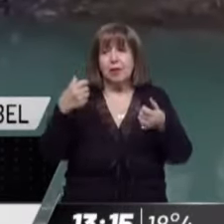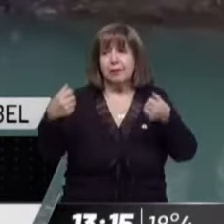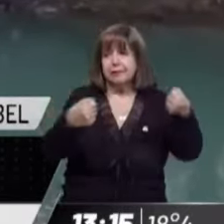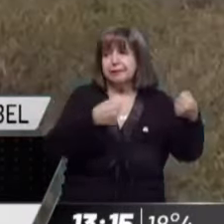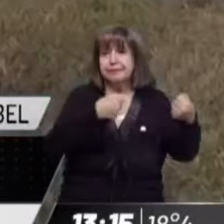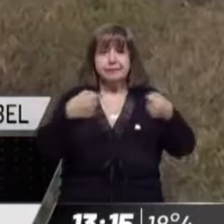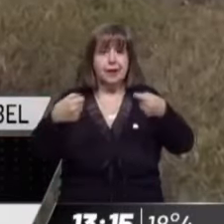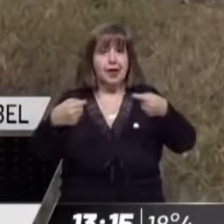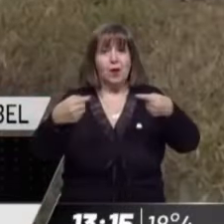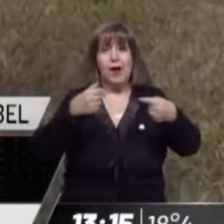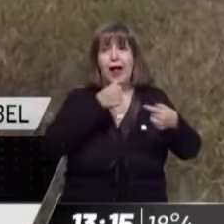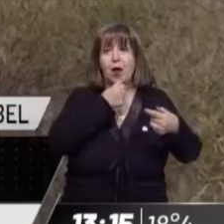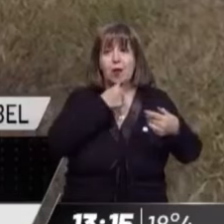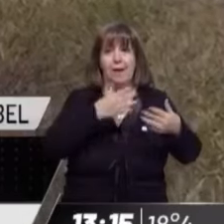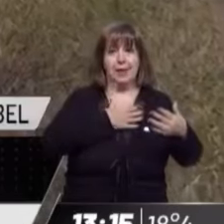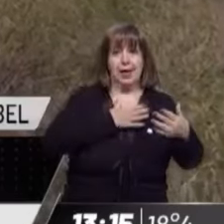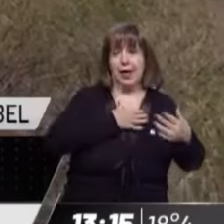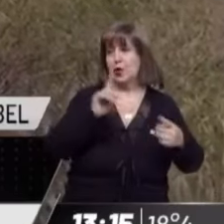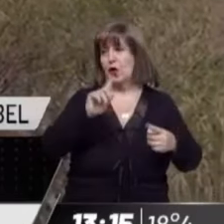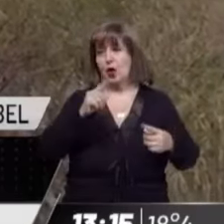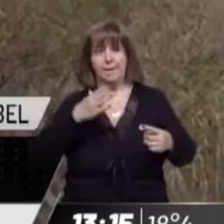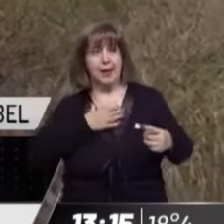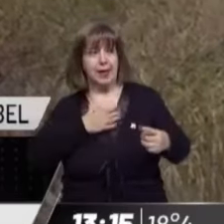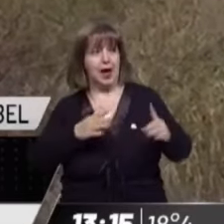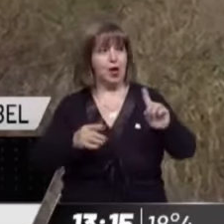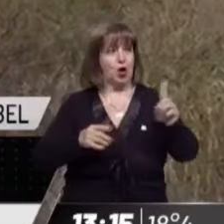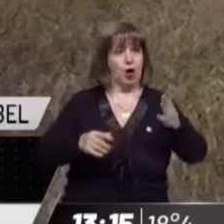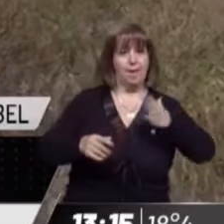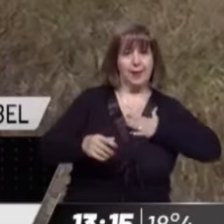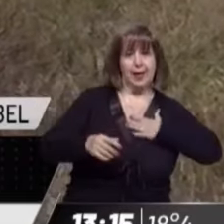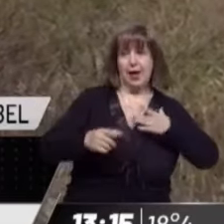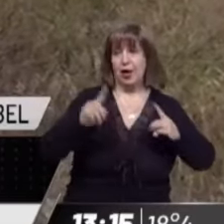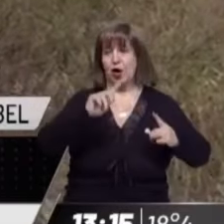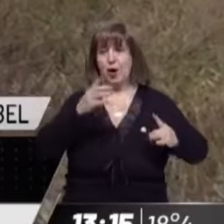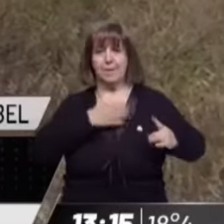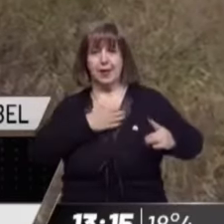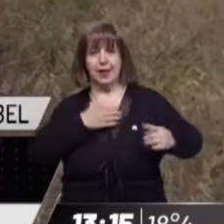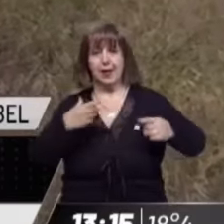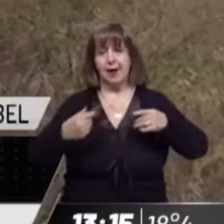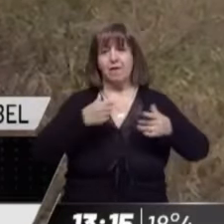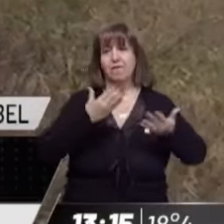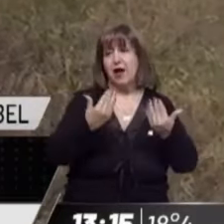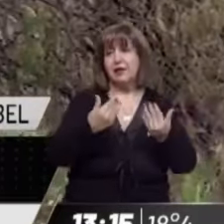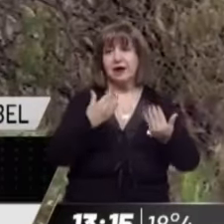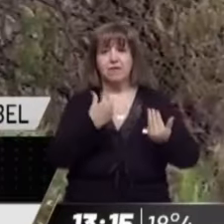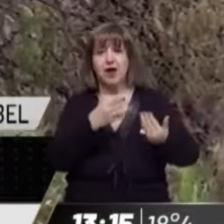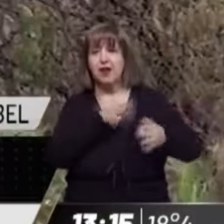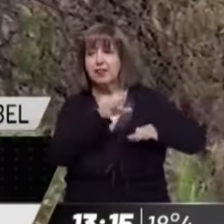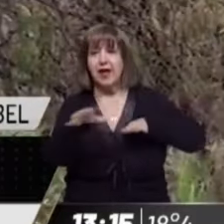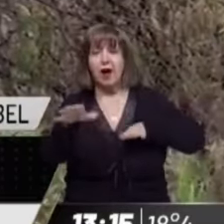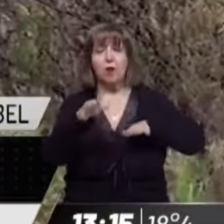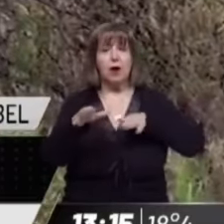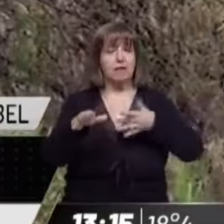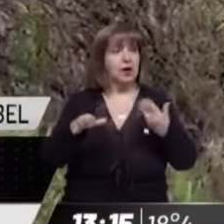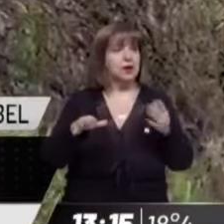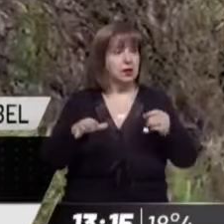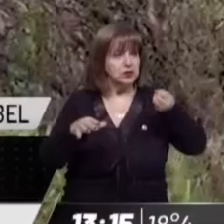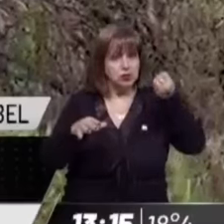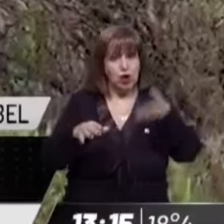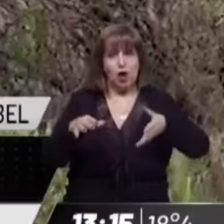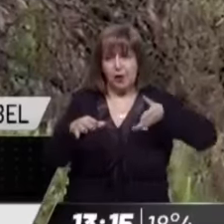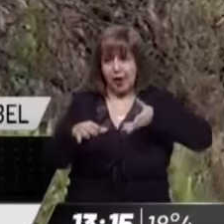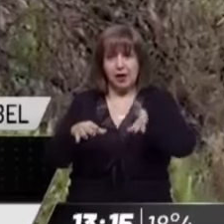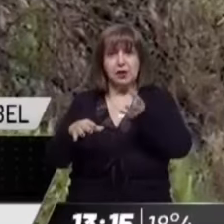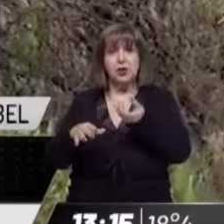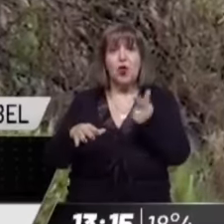mostramos ayer, que está en Alvear, ahí en realidad en el límite entre Alvear y el departamento San Rafael, que pertenece a Punta de